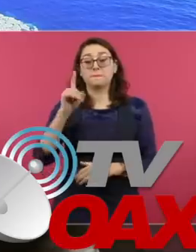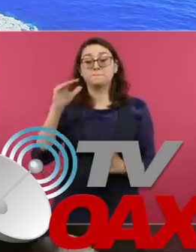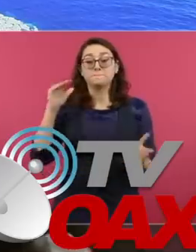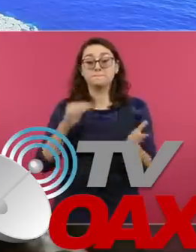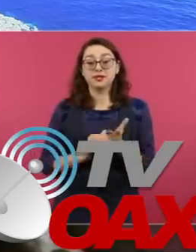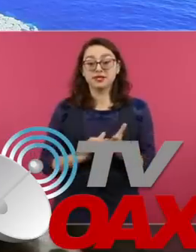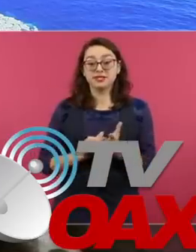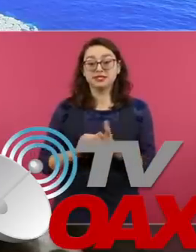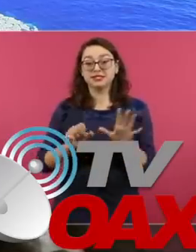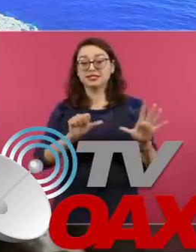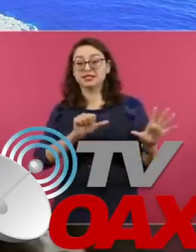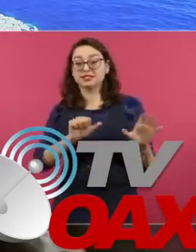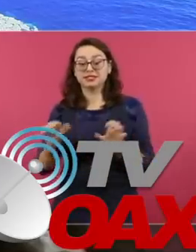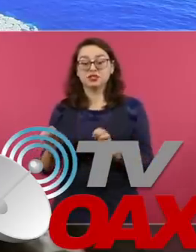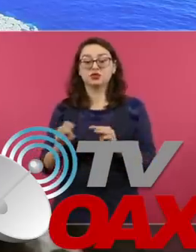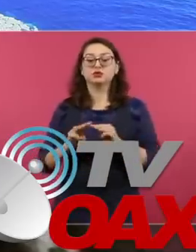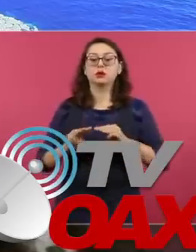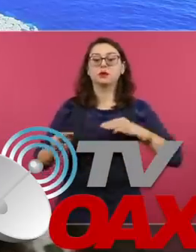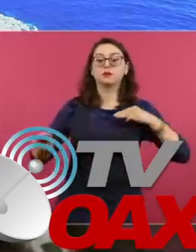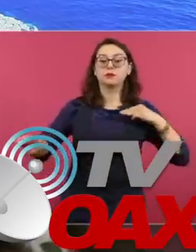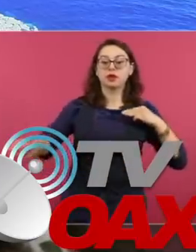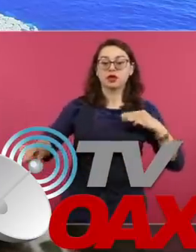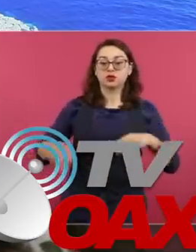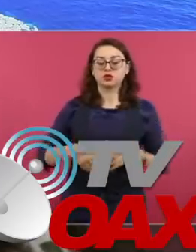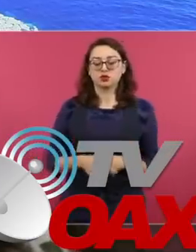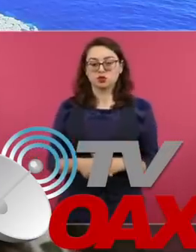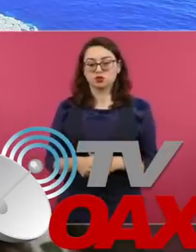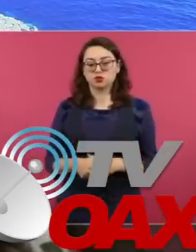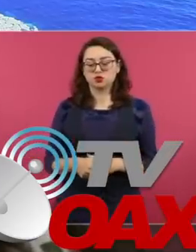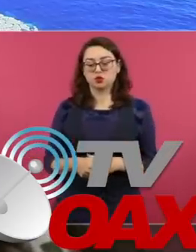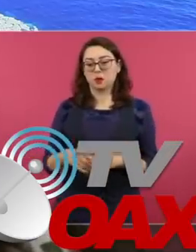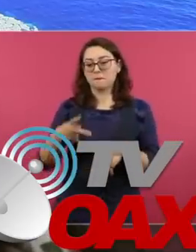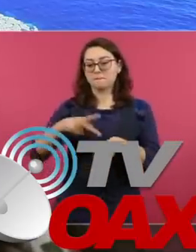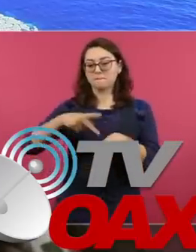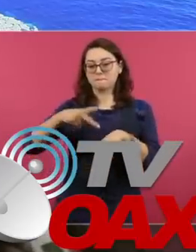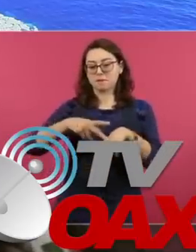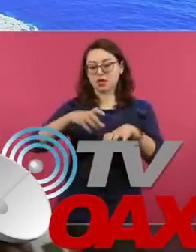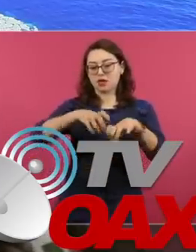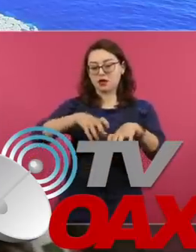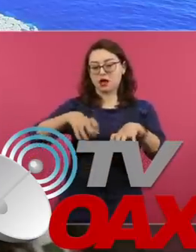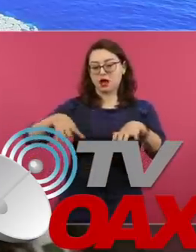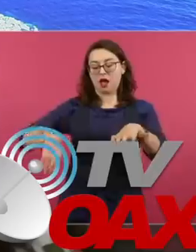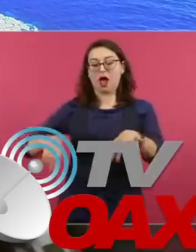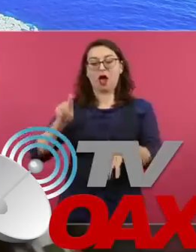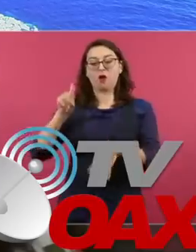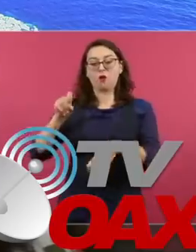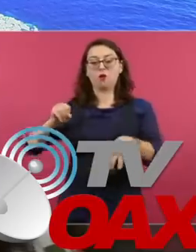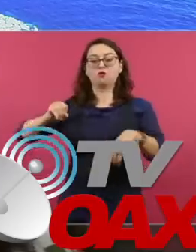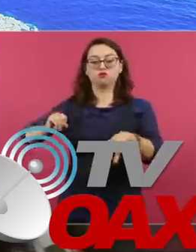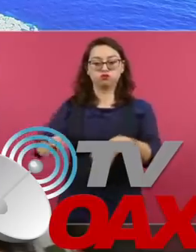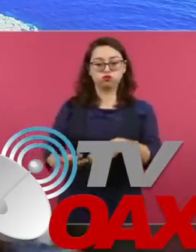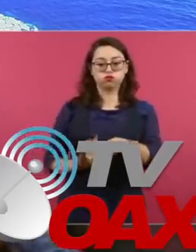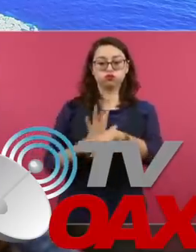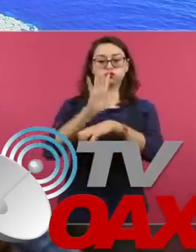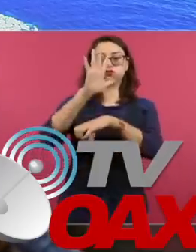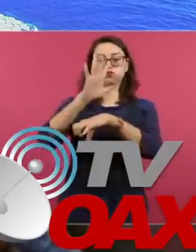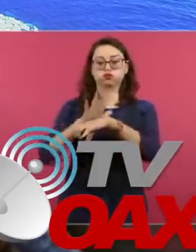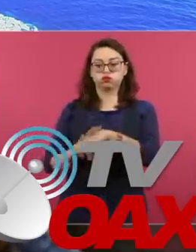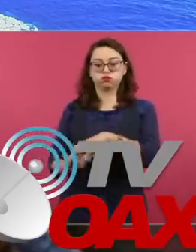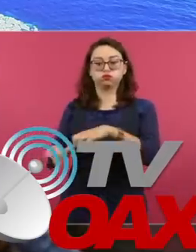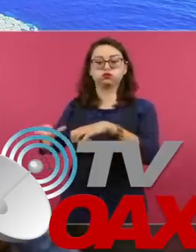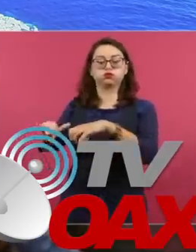1600 metros. Es un rompeola para tener un puerto